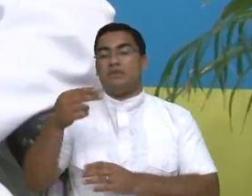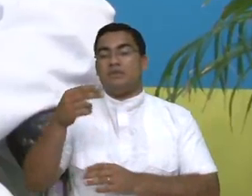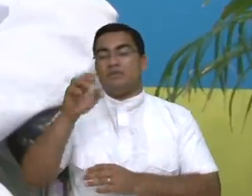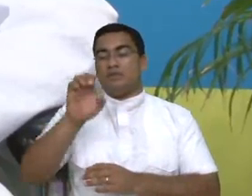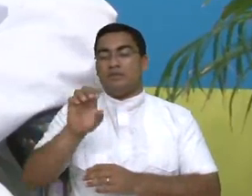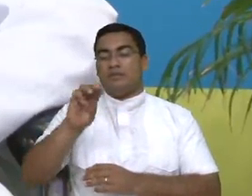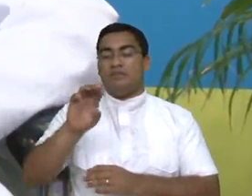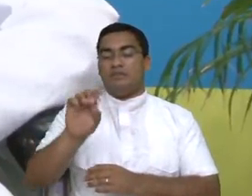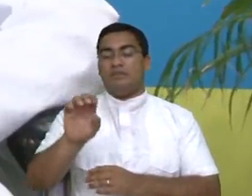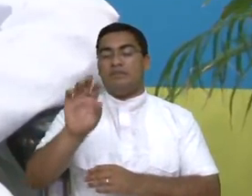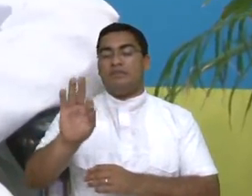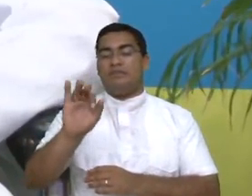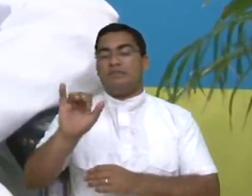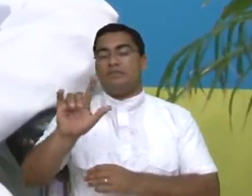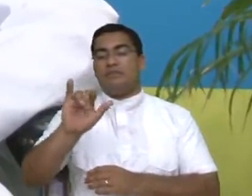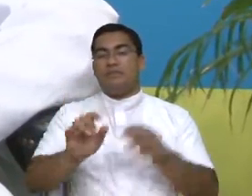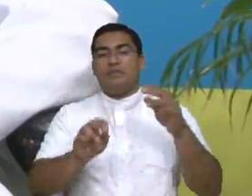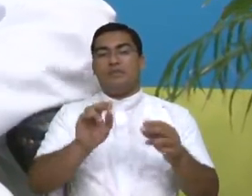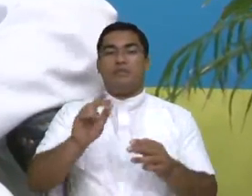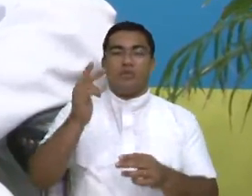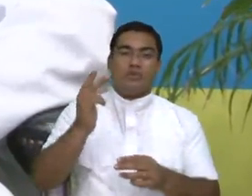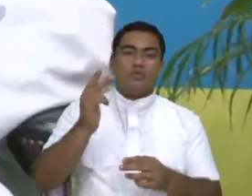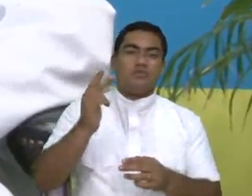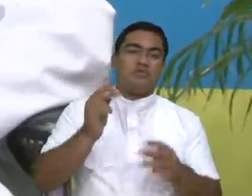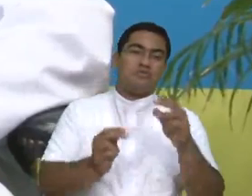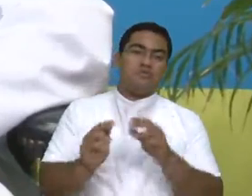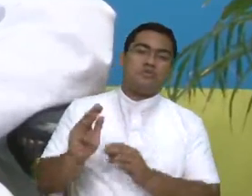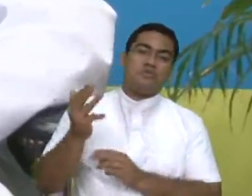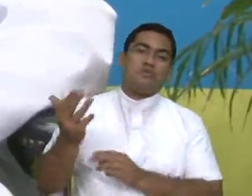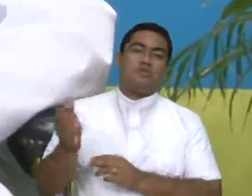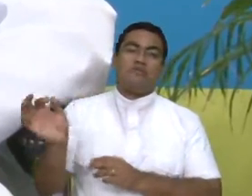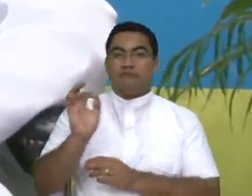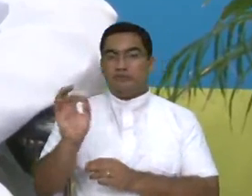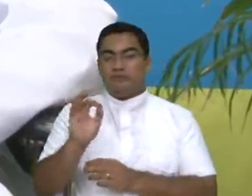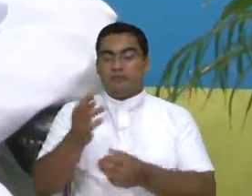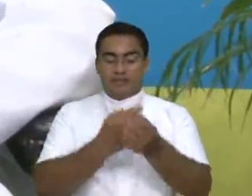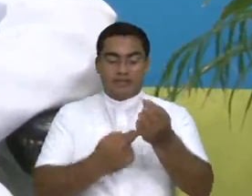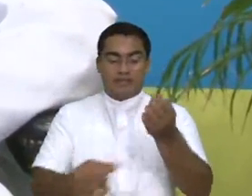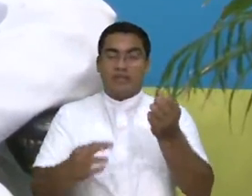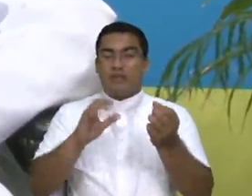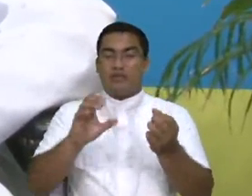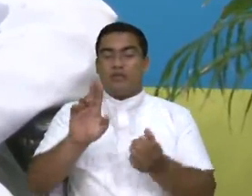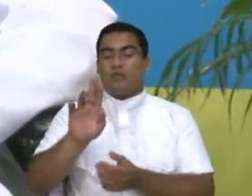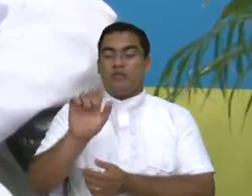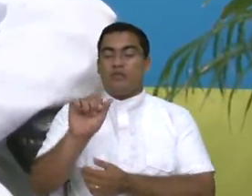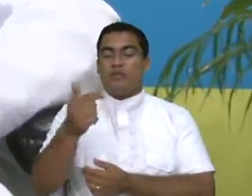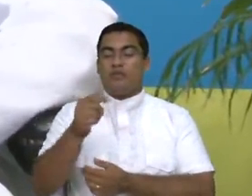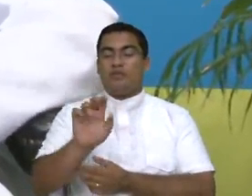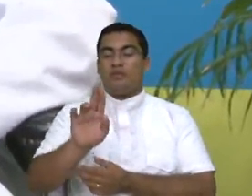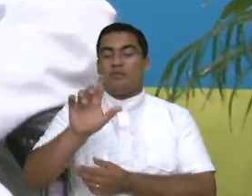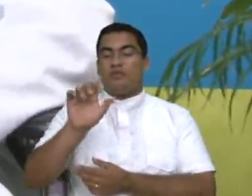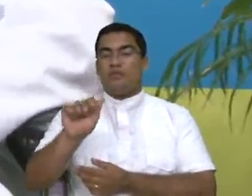dos de estas proteínas, la 8 y la 9, que se llaman factores de la coagulación, ¿verdad? Sí. Puede haber deficiencia del factor 8 o